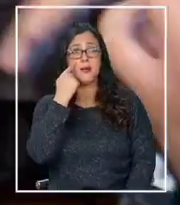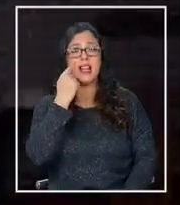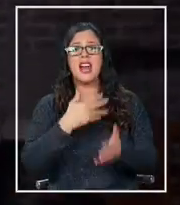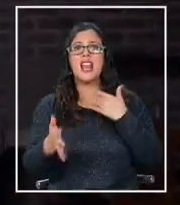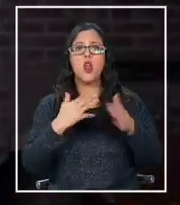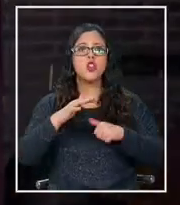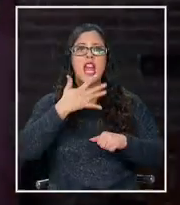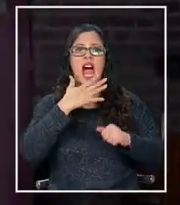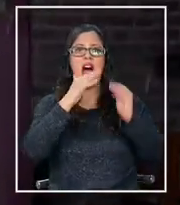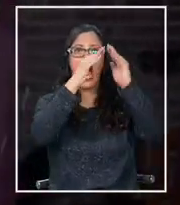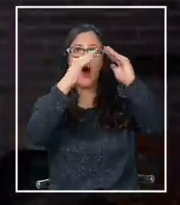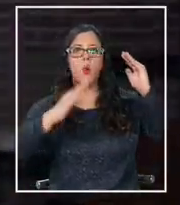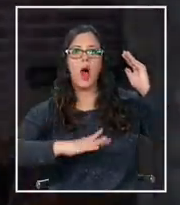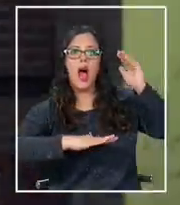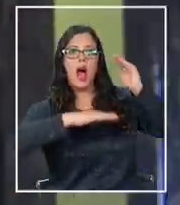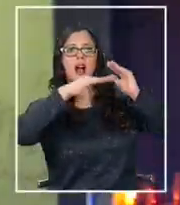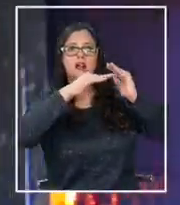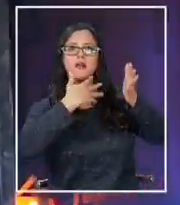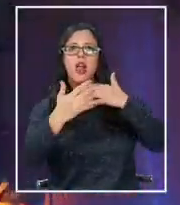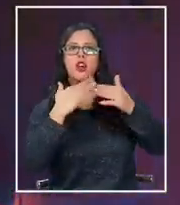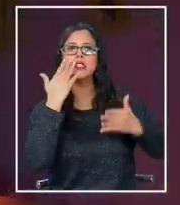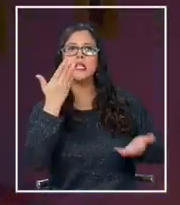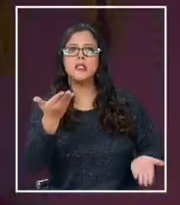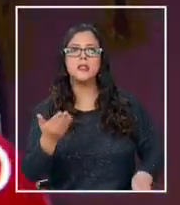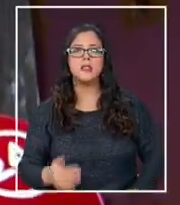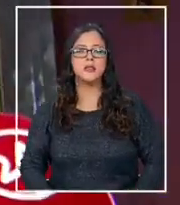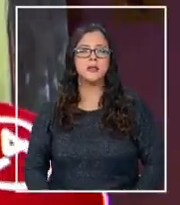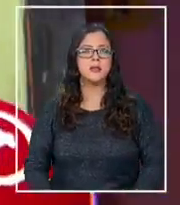hasta dónde, me decía usted, más o menos?